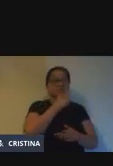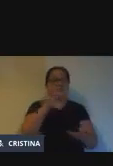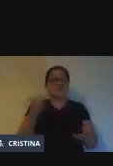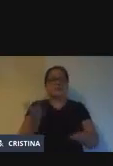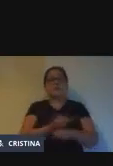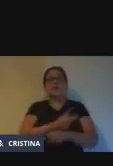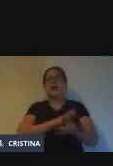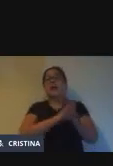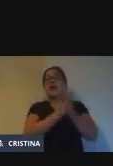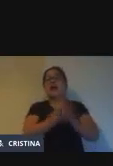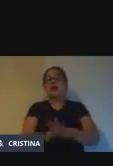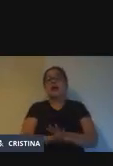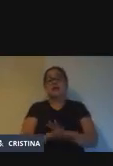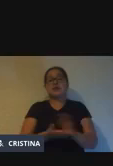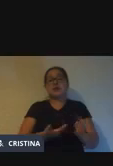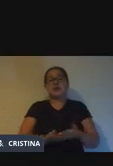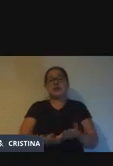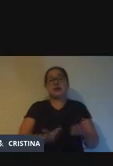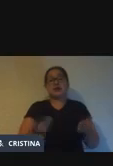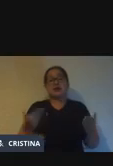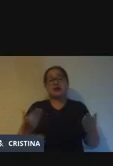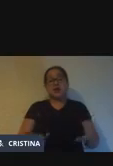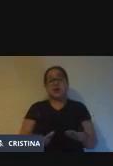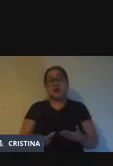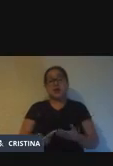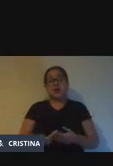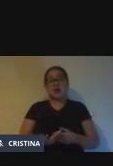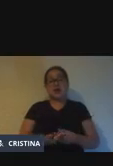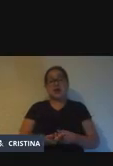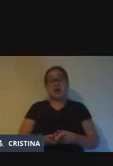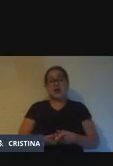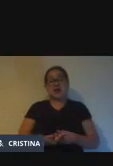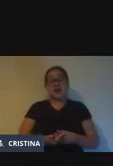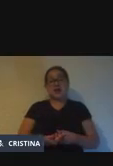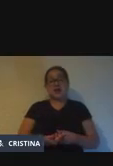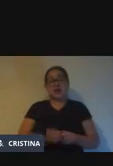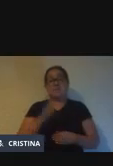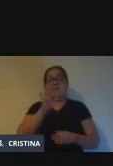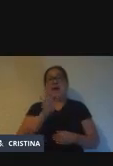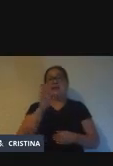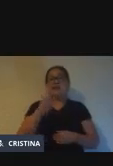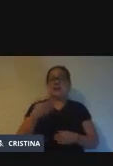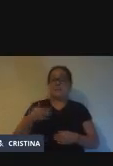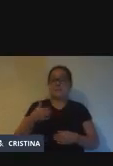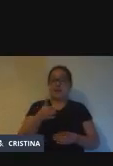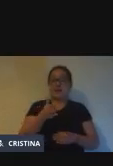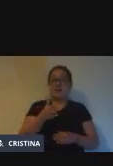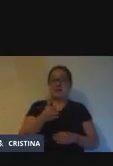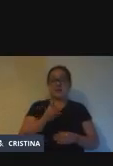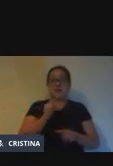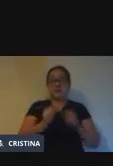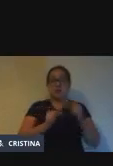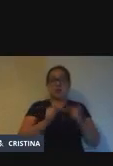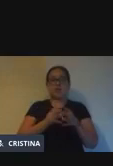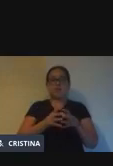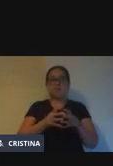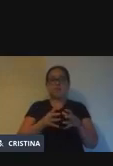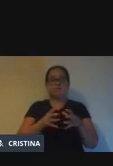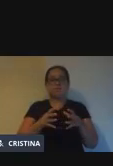cuenta, en una bolita, en un pececito. Y luego ese pececito crece, ¿no? Y se va haciendo una